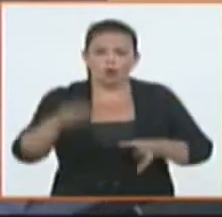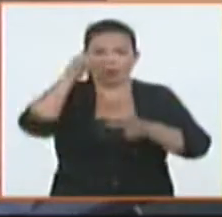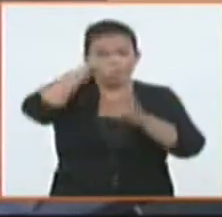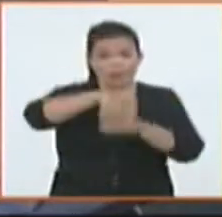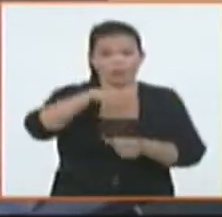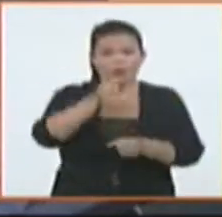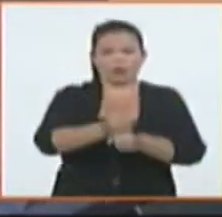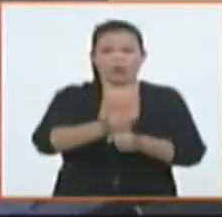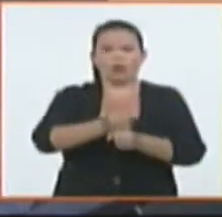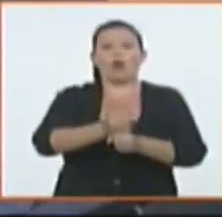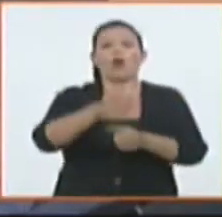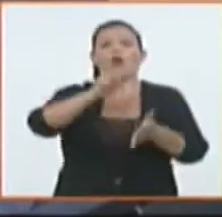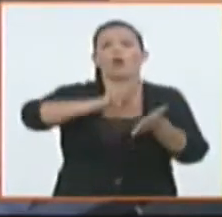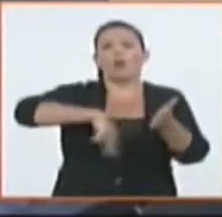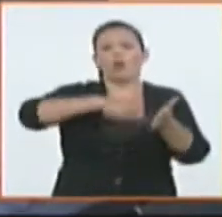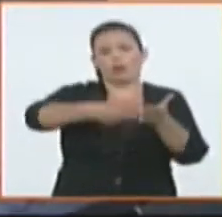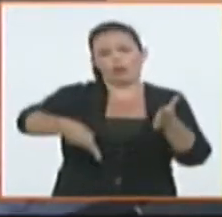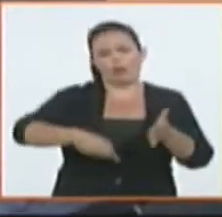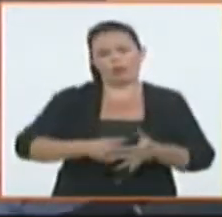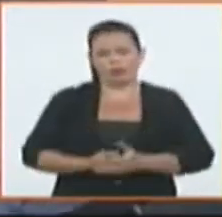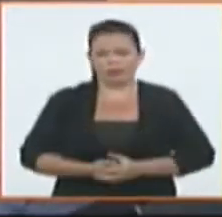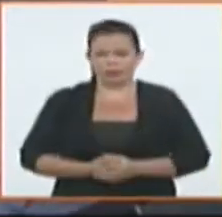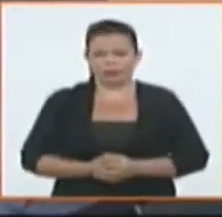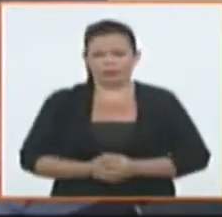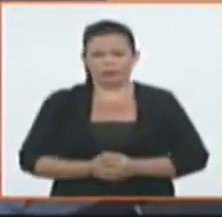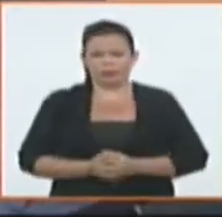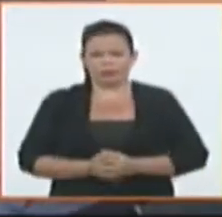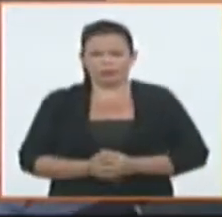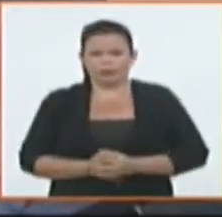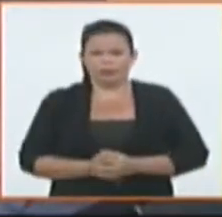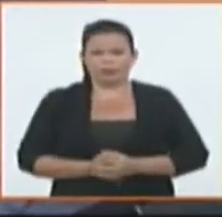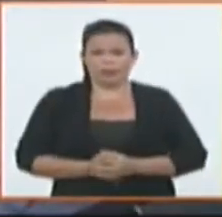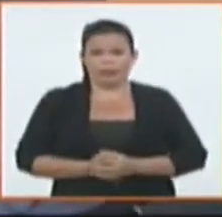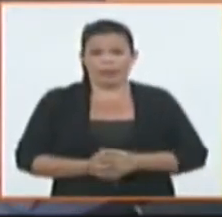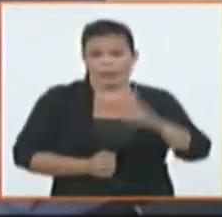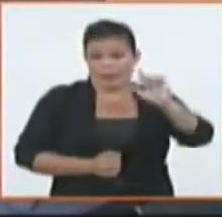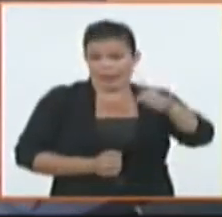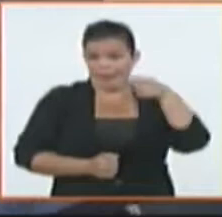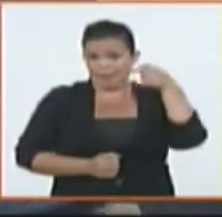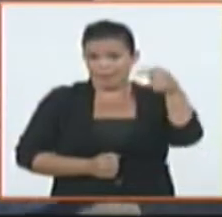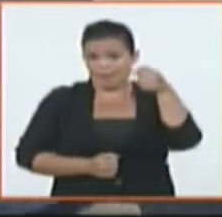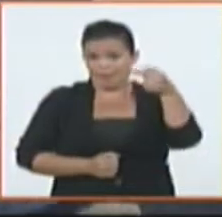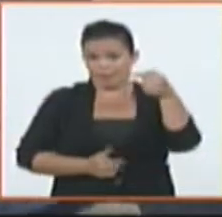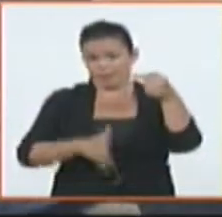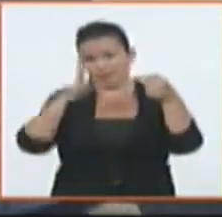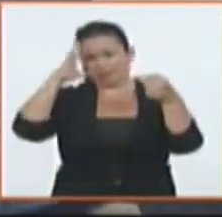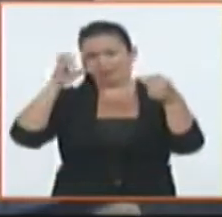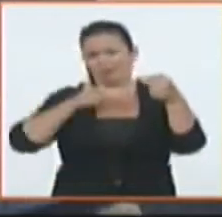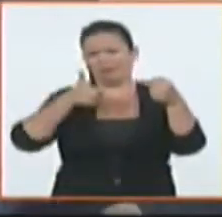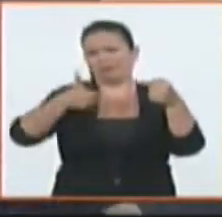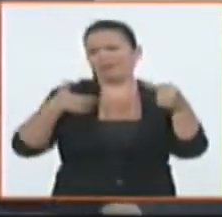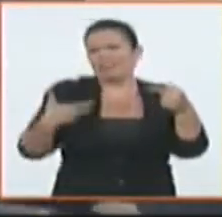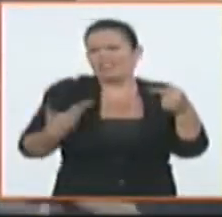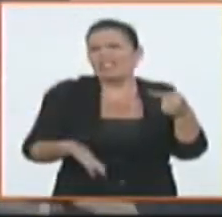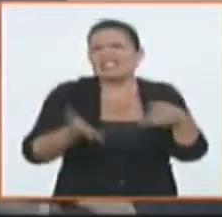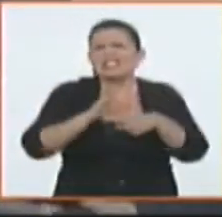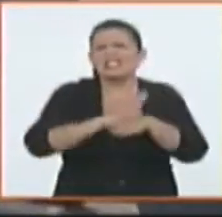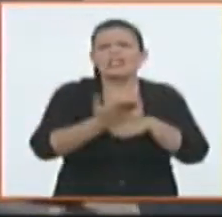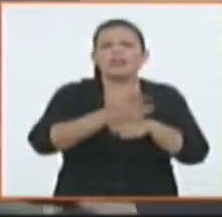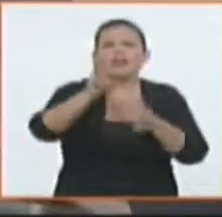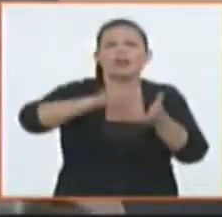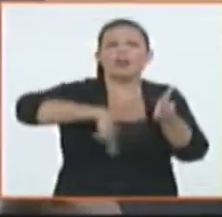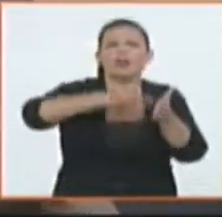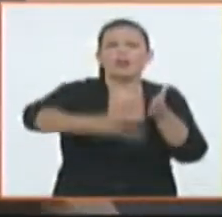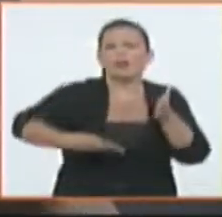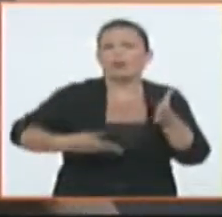ese concepto de poder popular. Y para eso lo primero que tenemos que esclarecernos es de qué es el concepto del poder popular. Recuérdense